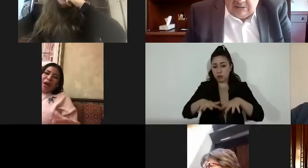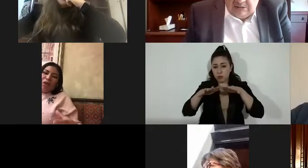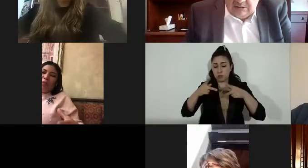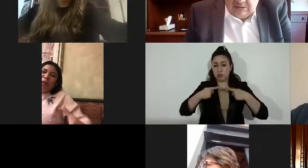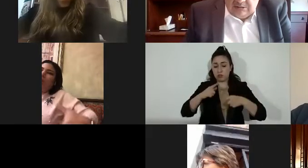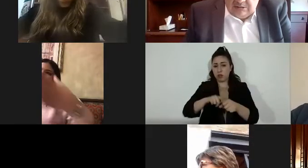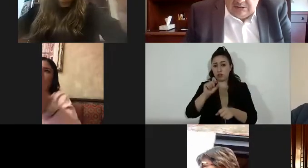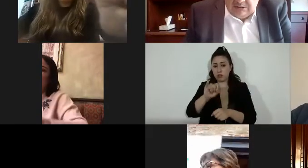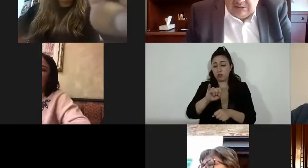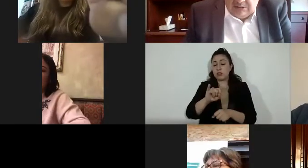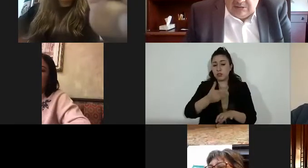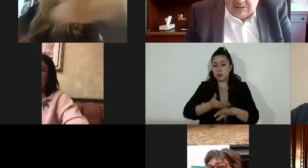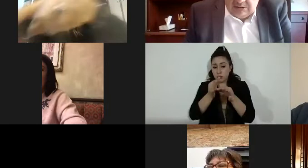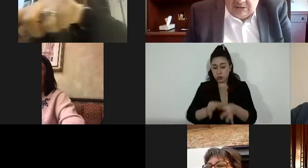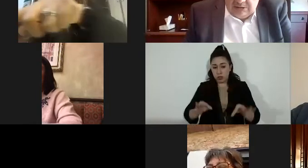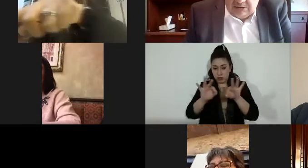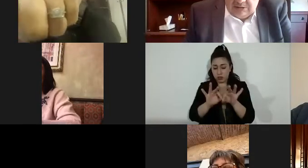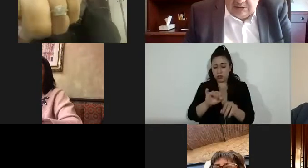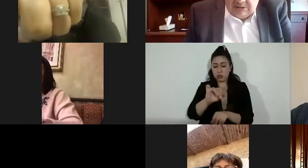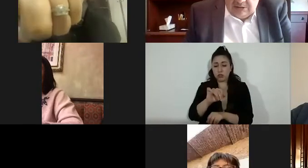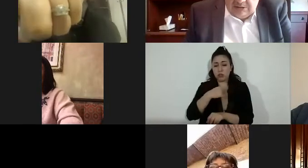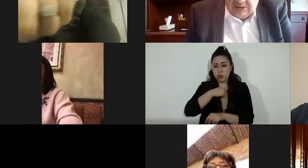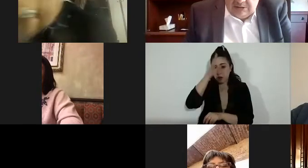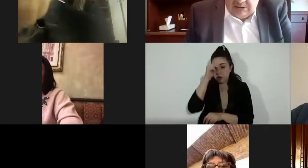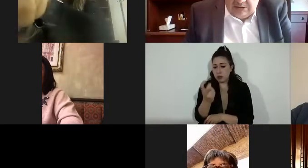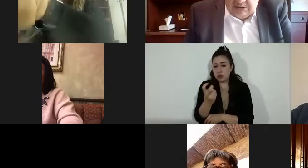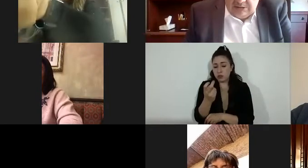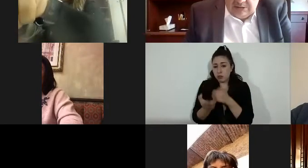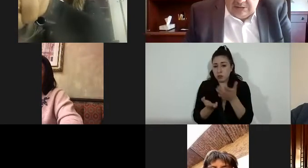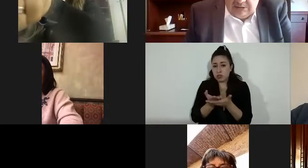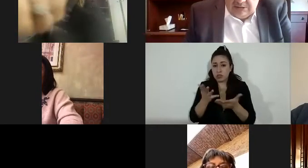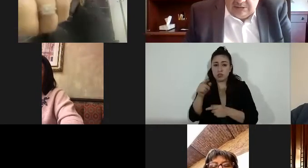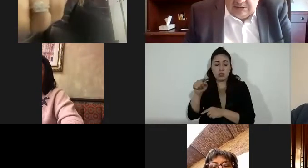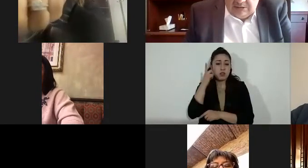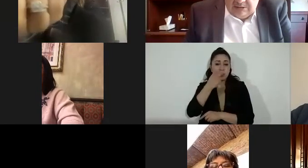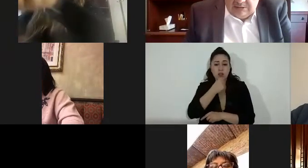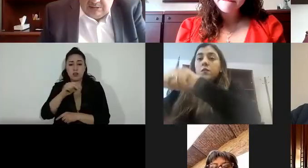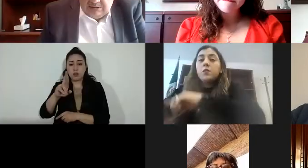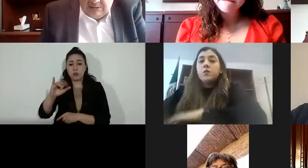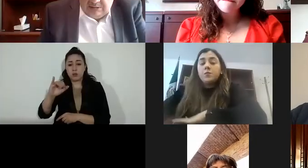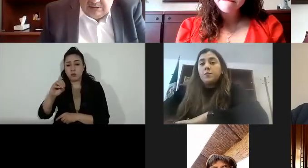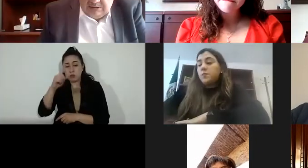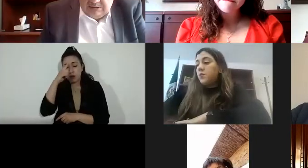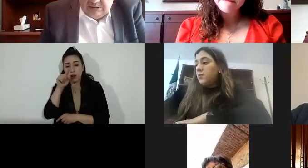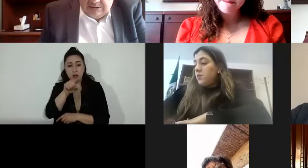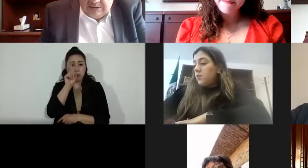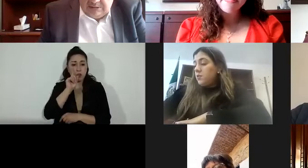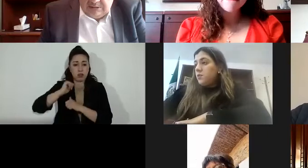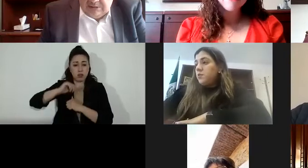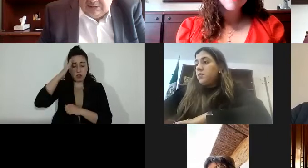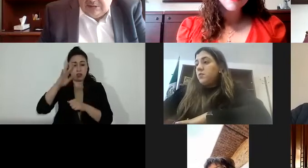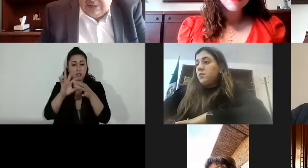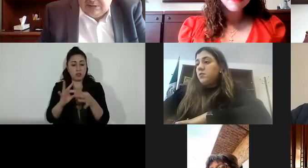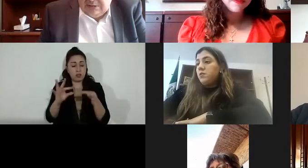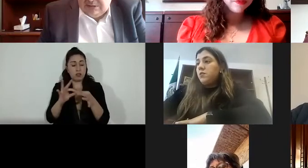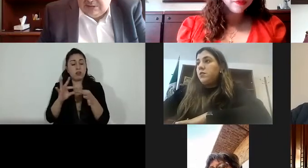tema sumamente relevante el que nos venga a informar sobre el estado que guardan las finanzas al día de hoy,